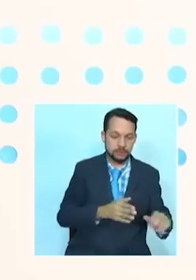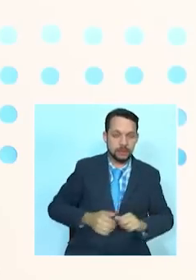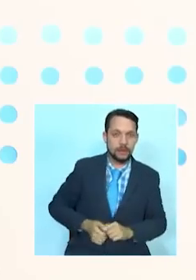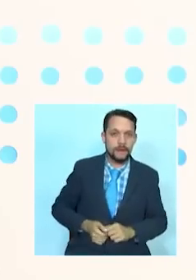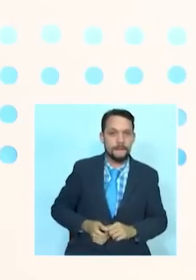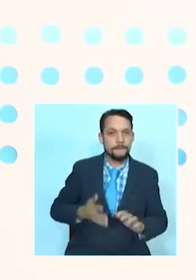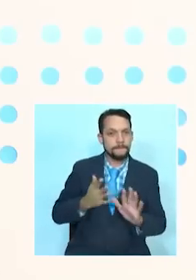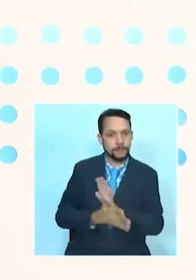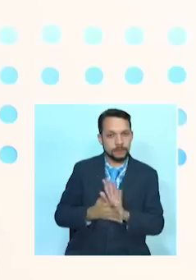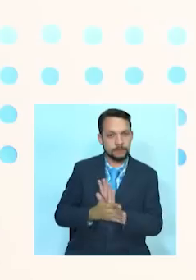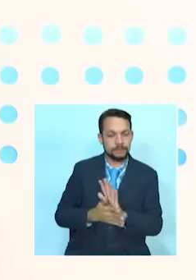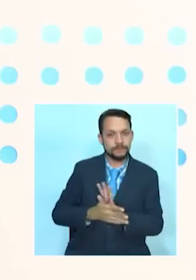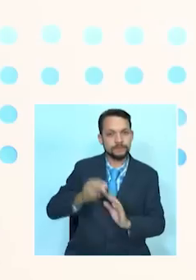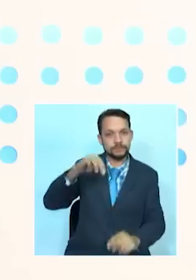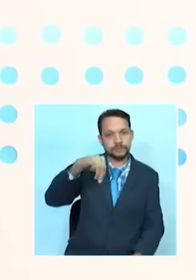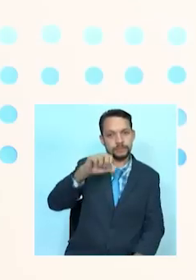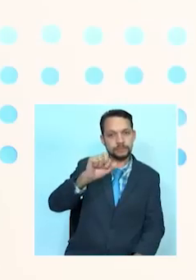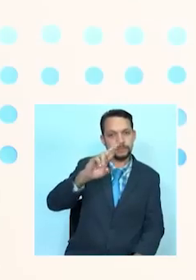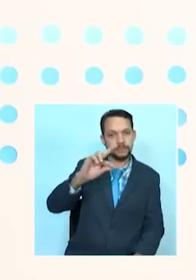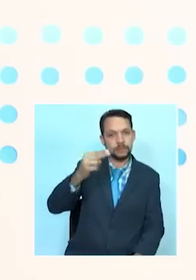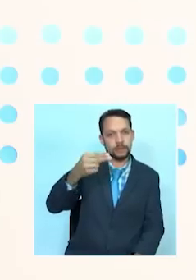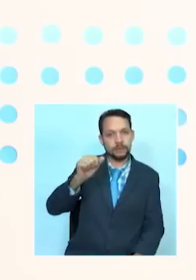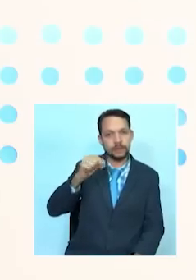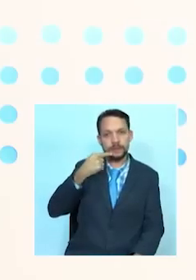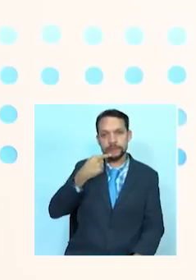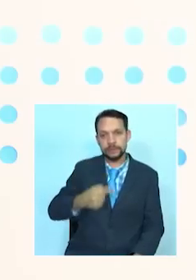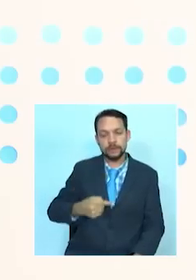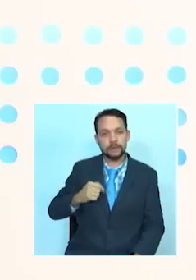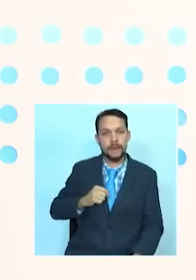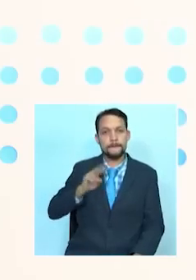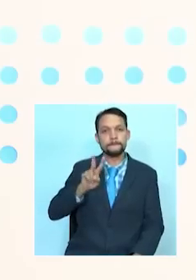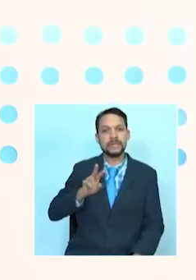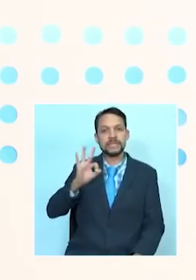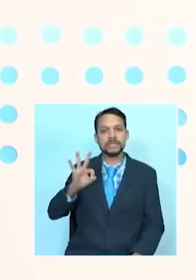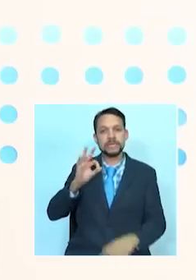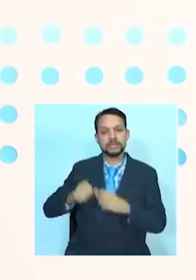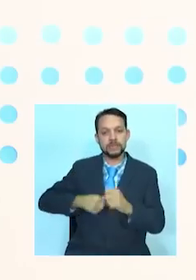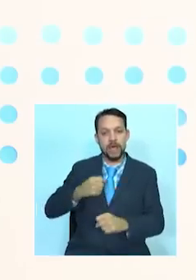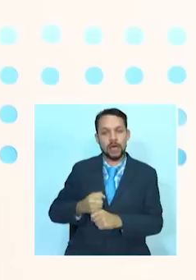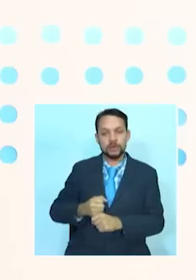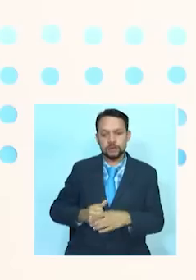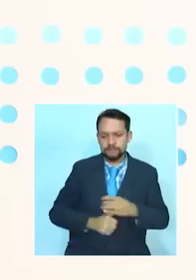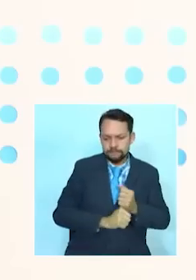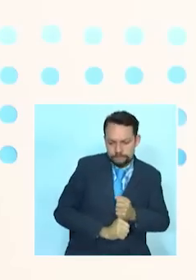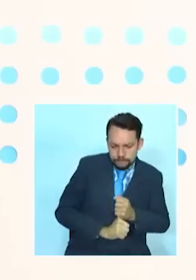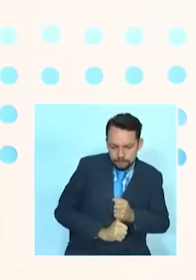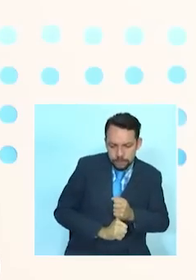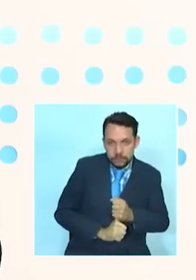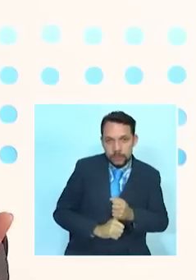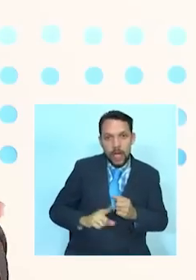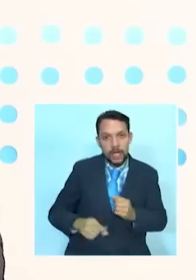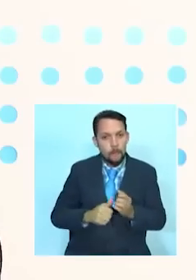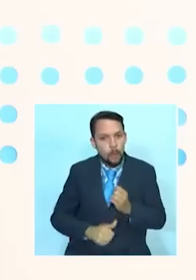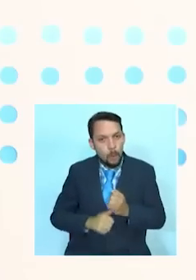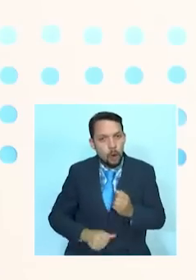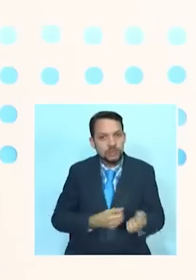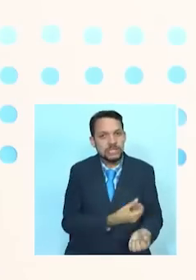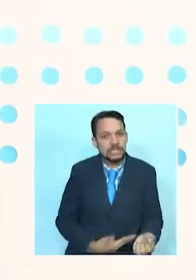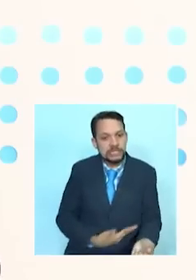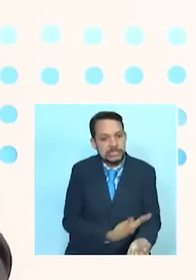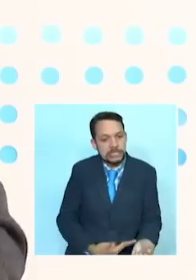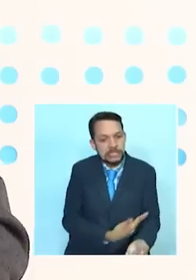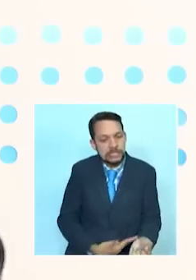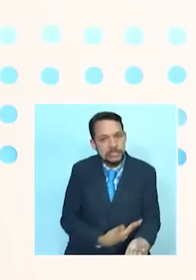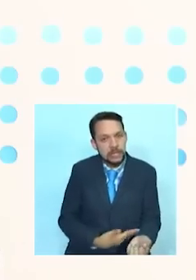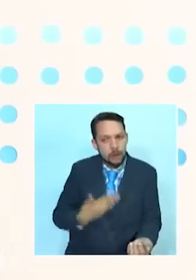aquí dice Marta Morales cuando un muchacho de 23 años sufre de mucho estreñimiento y sangra al ir al baño qué nos aconseja Qué examen